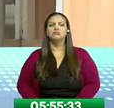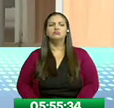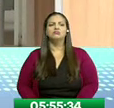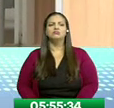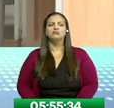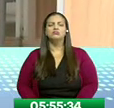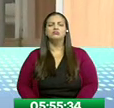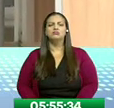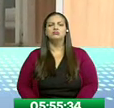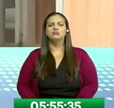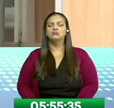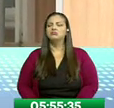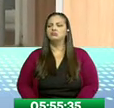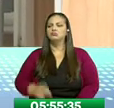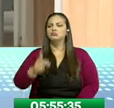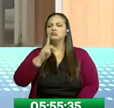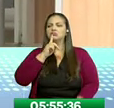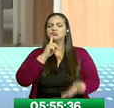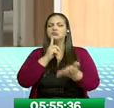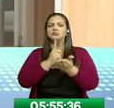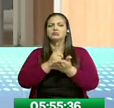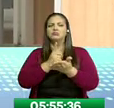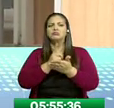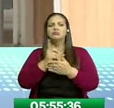Así es, coincido plenamente, porque